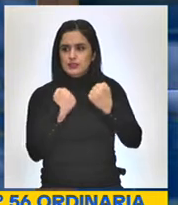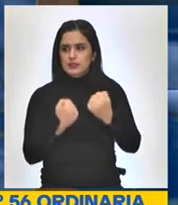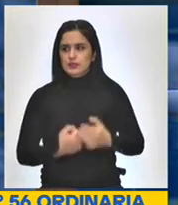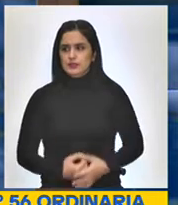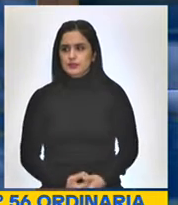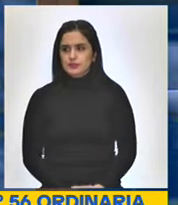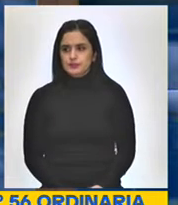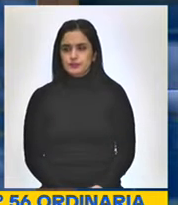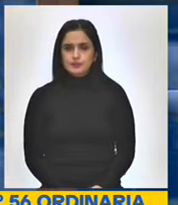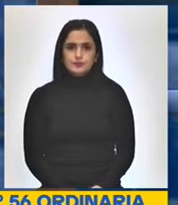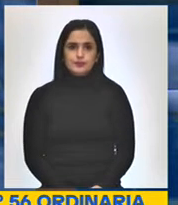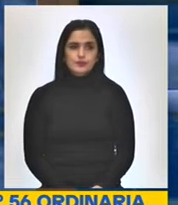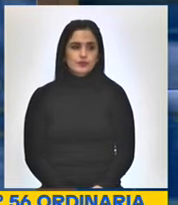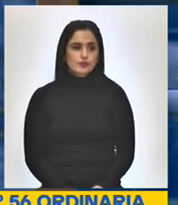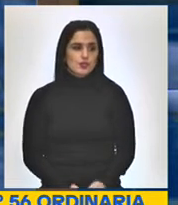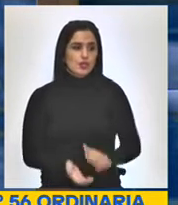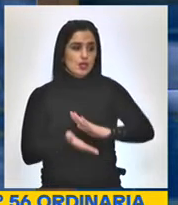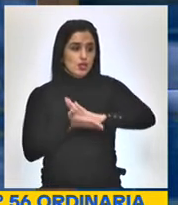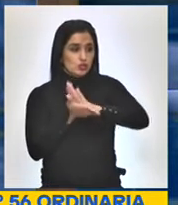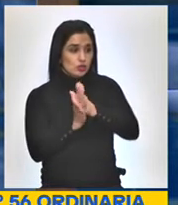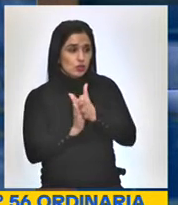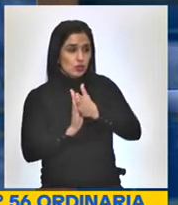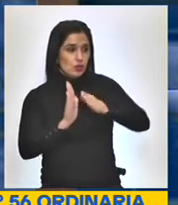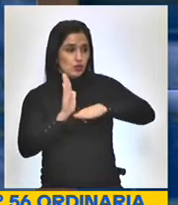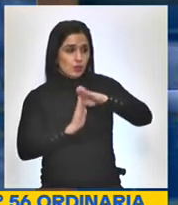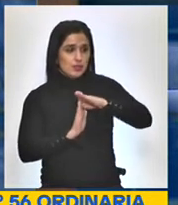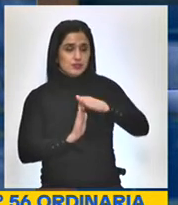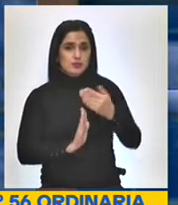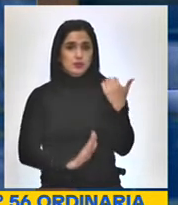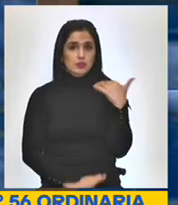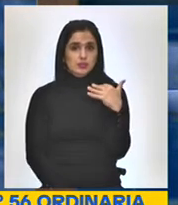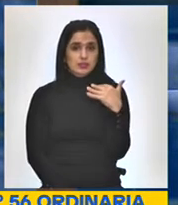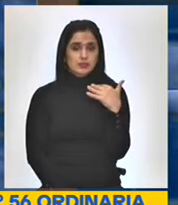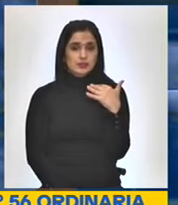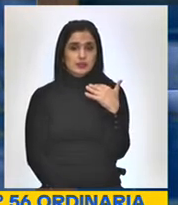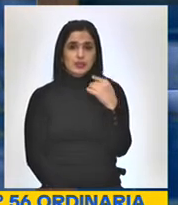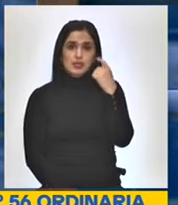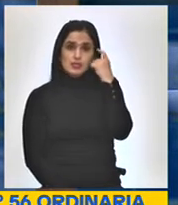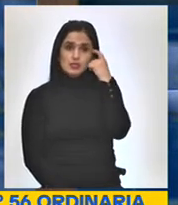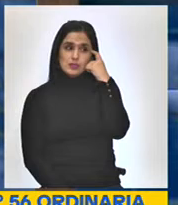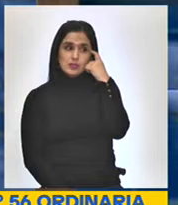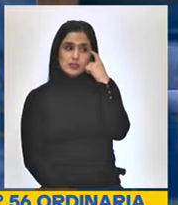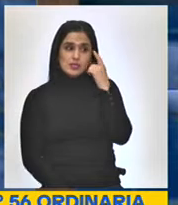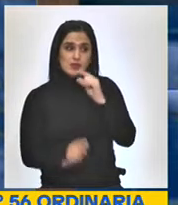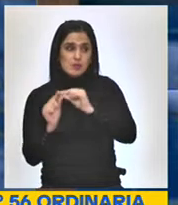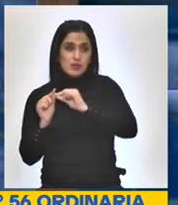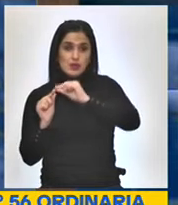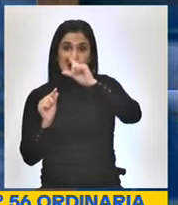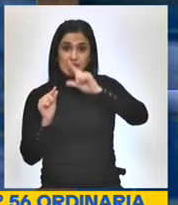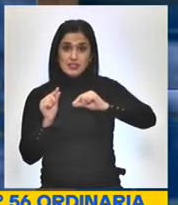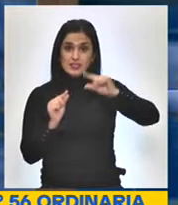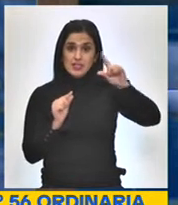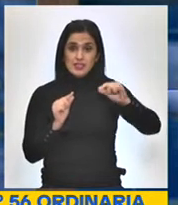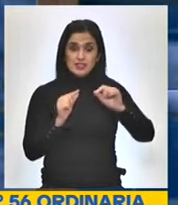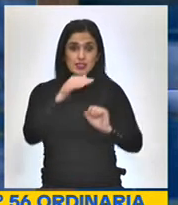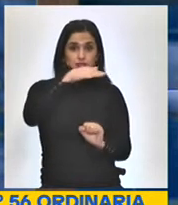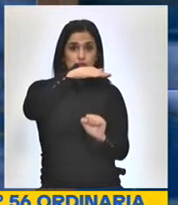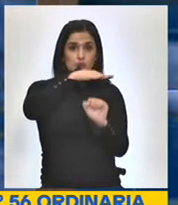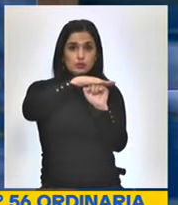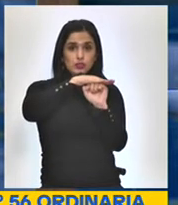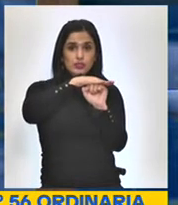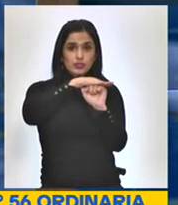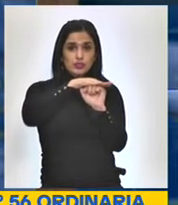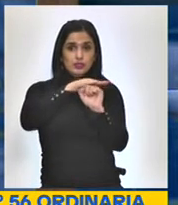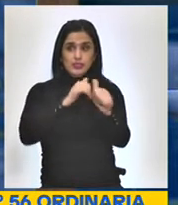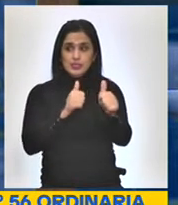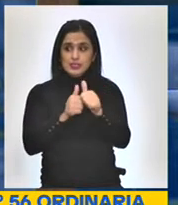temeraria. Lo anterior cobra aún más sentido si consideramos que, según las estadísticas de las autoridades, cerca